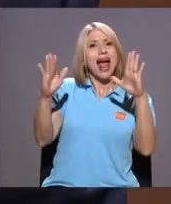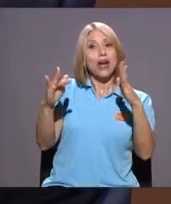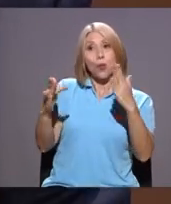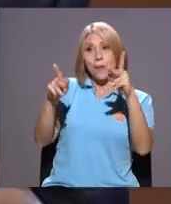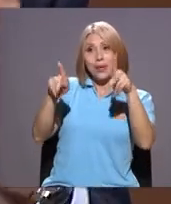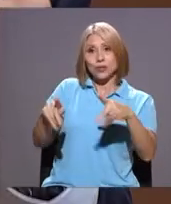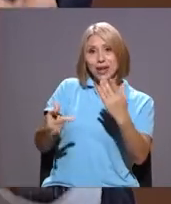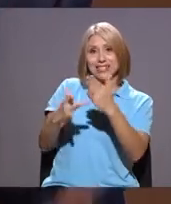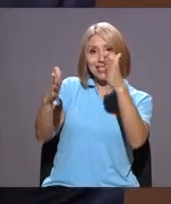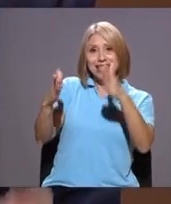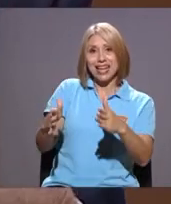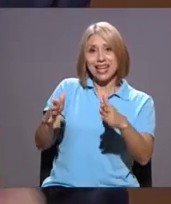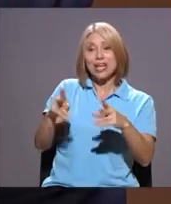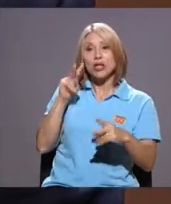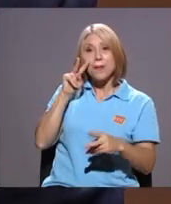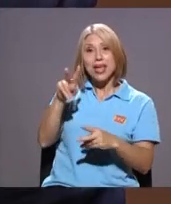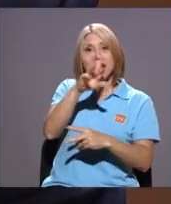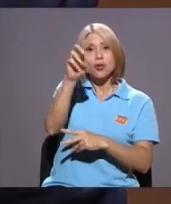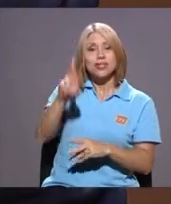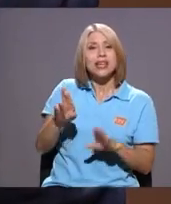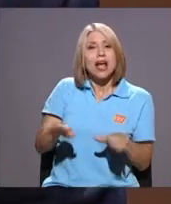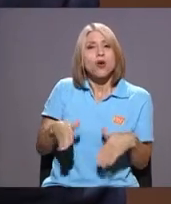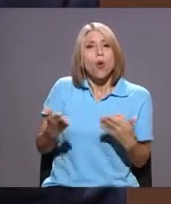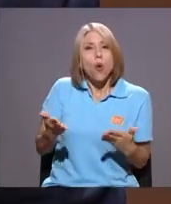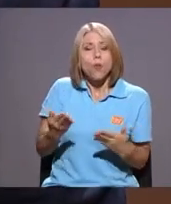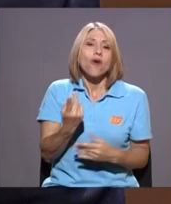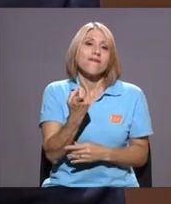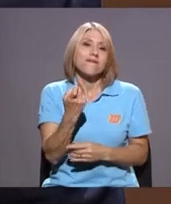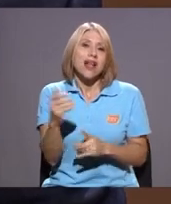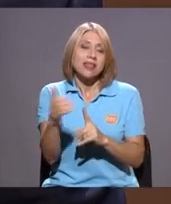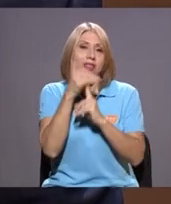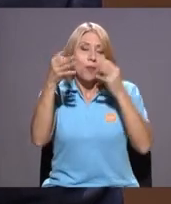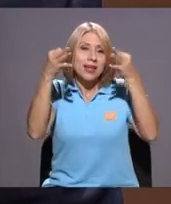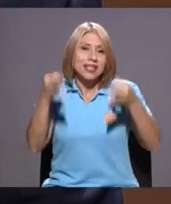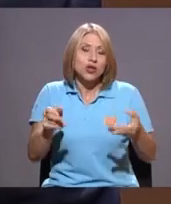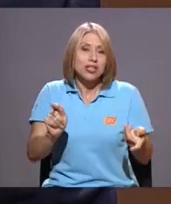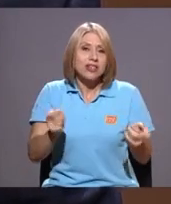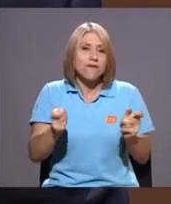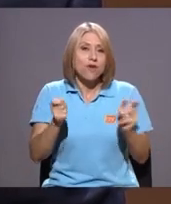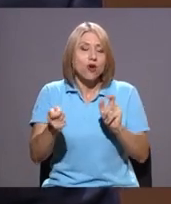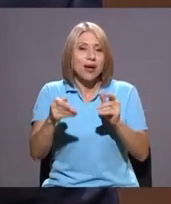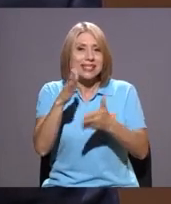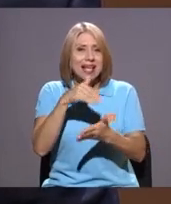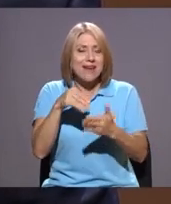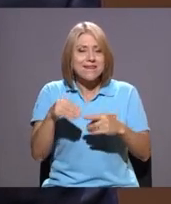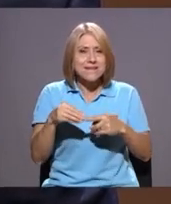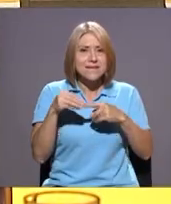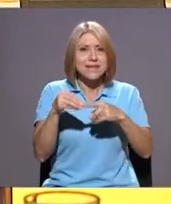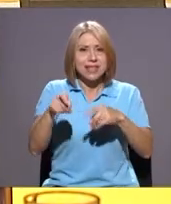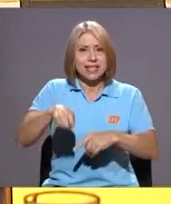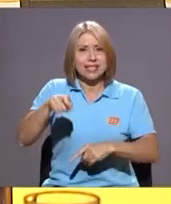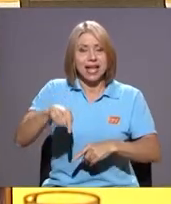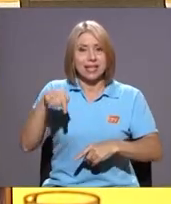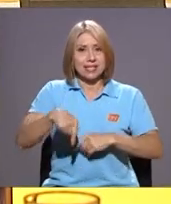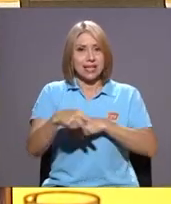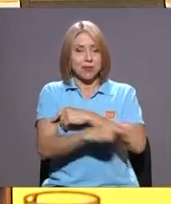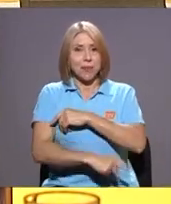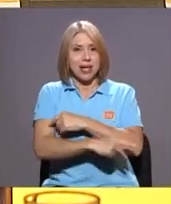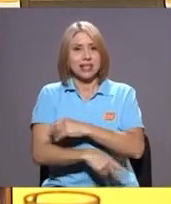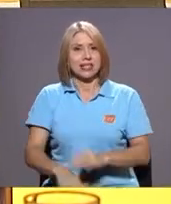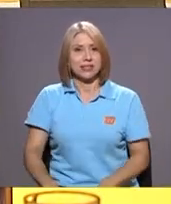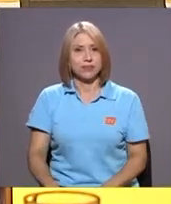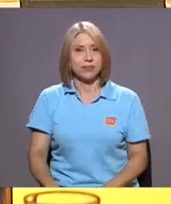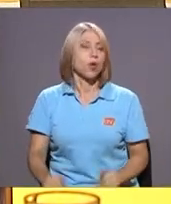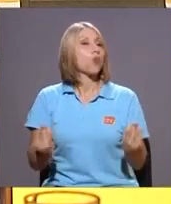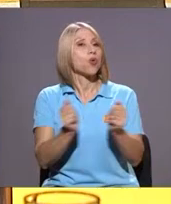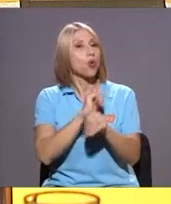materia y ha sido falta de tomar las decisiones de reformas estructurales necesarias en el país bueno me parece con todo